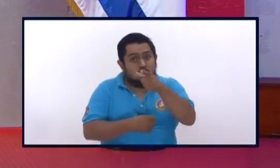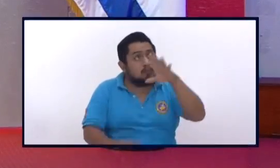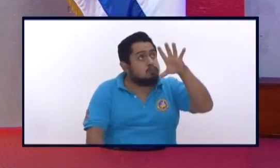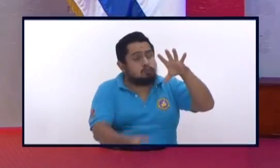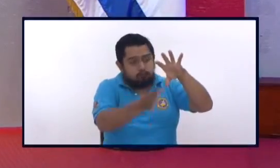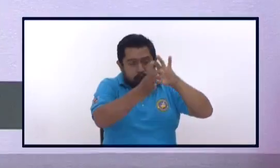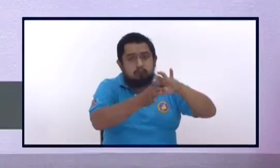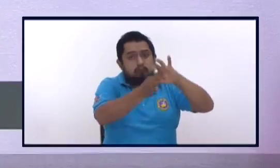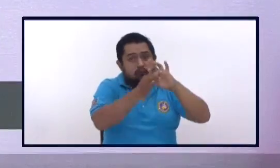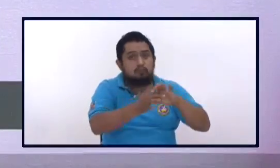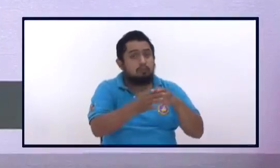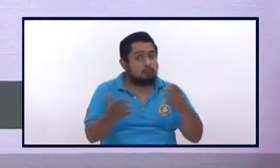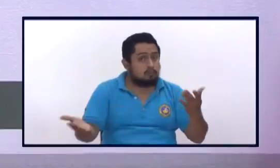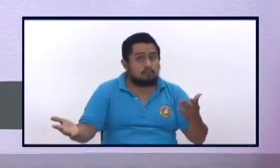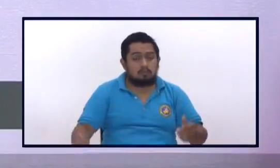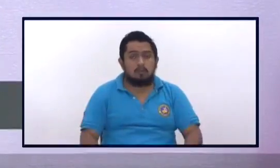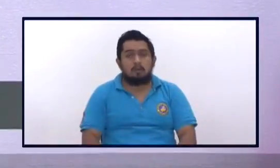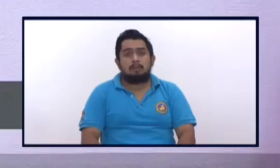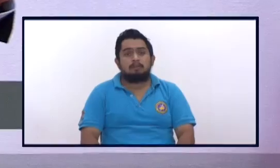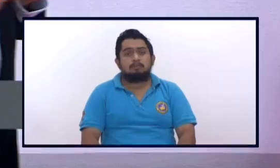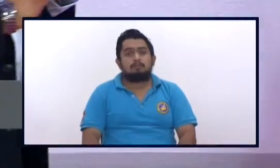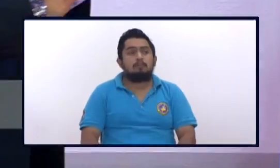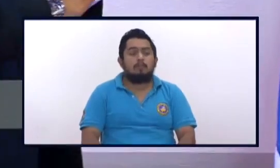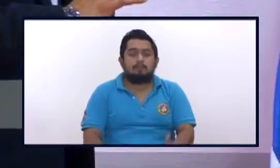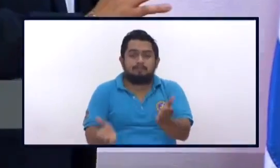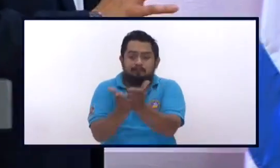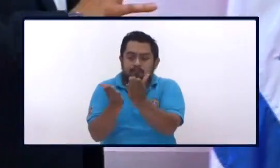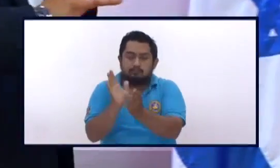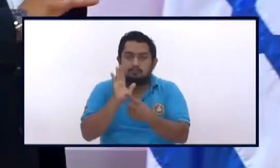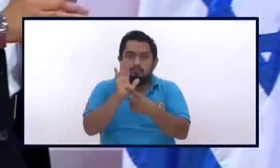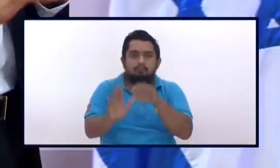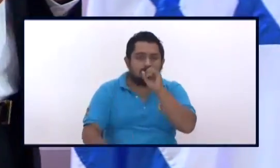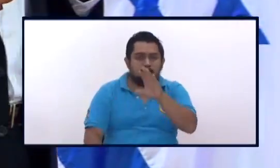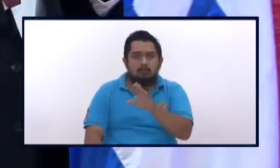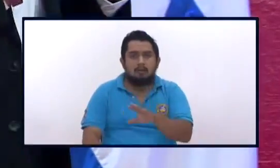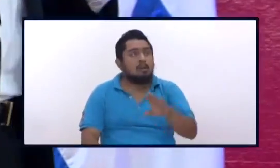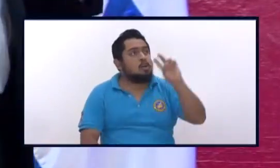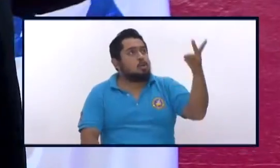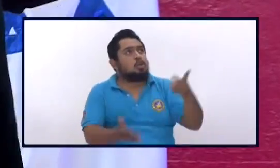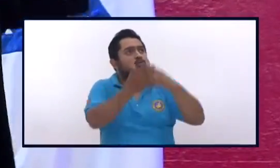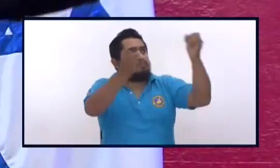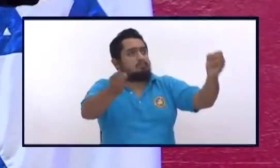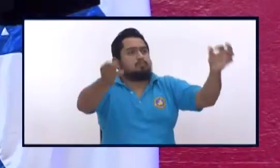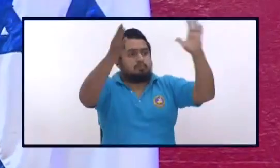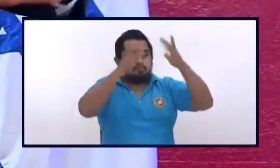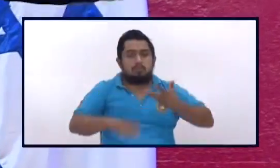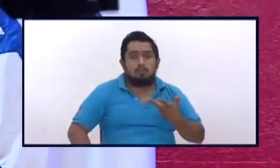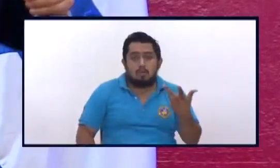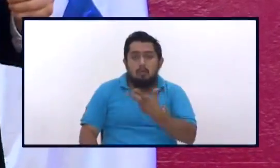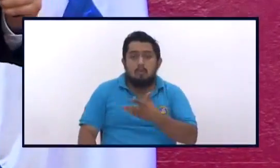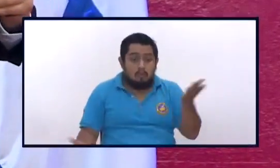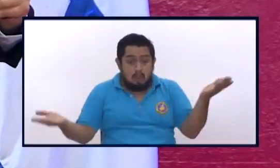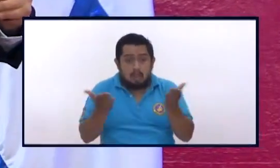de la cobertura de dios bienaventurado dice la biblia cuando el señor venga a los que nos hayan haciendo